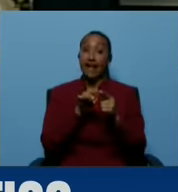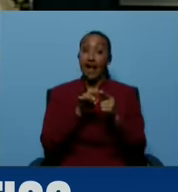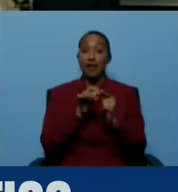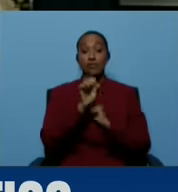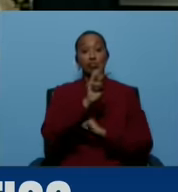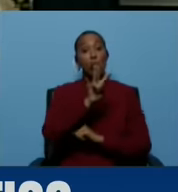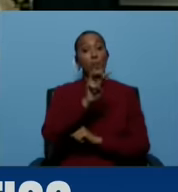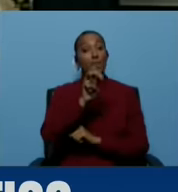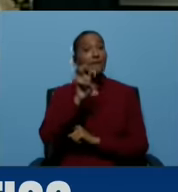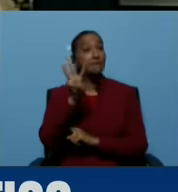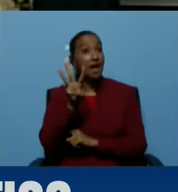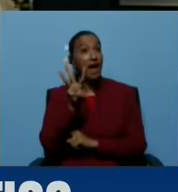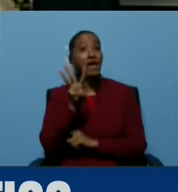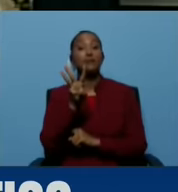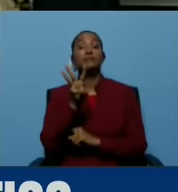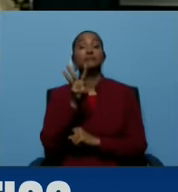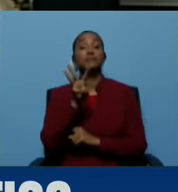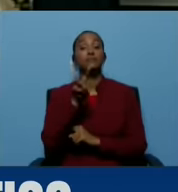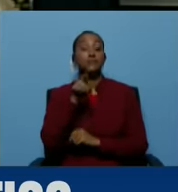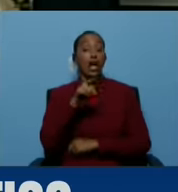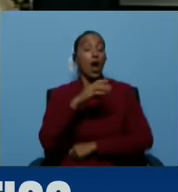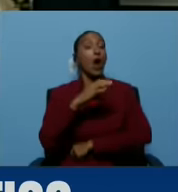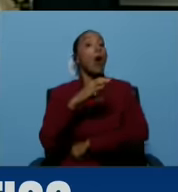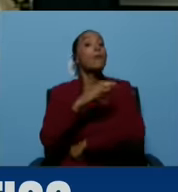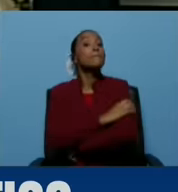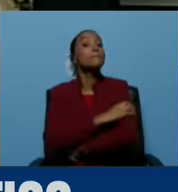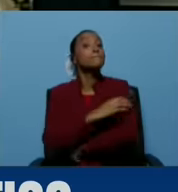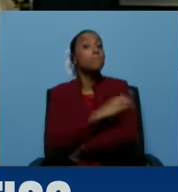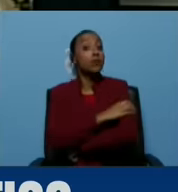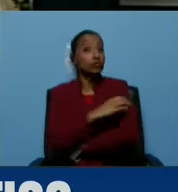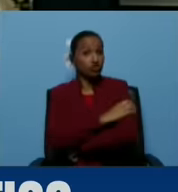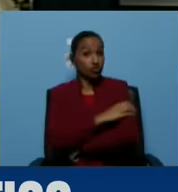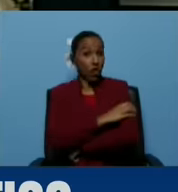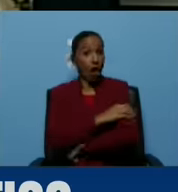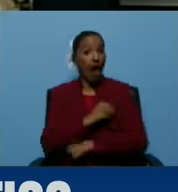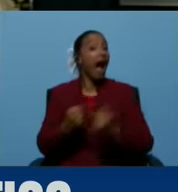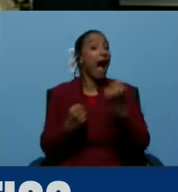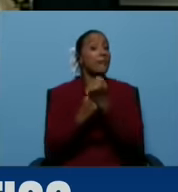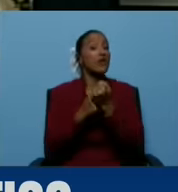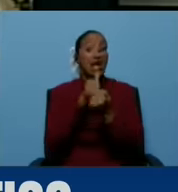la ultraderecha venezolana, apoyada directamente desde Washington,